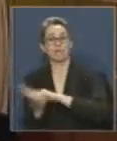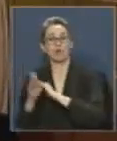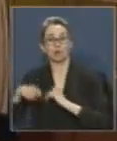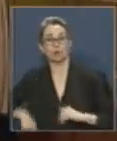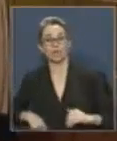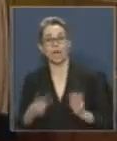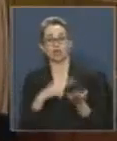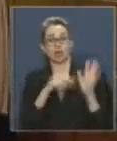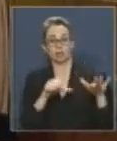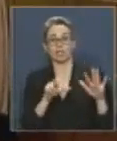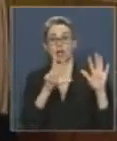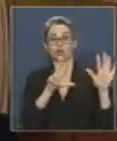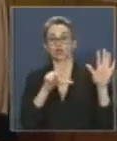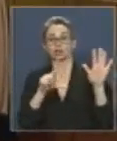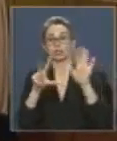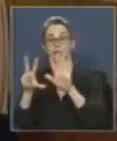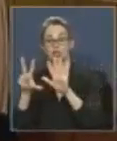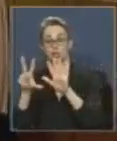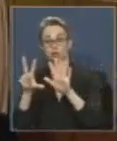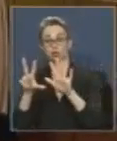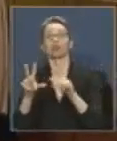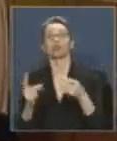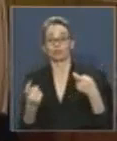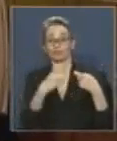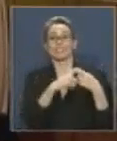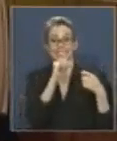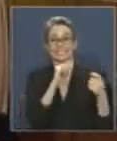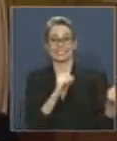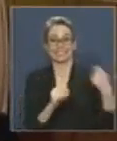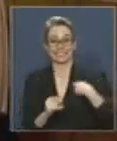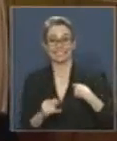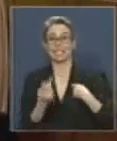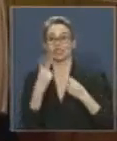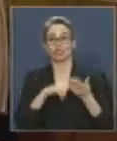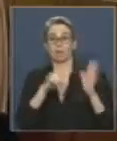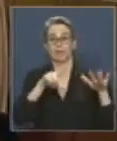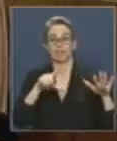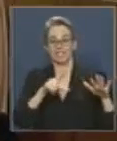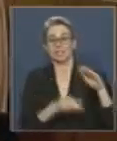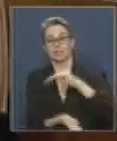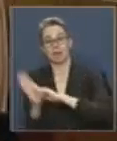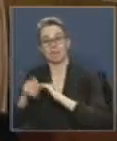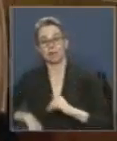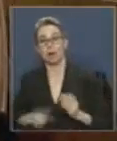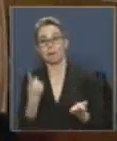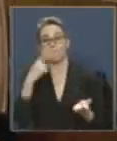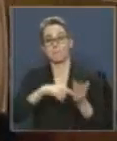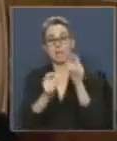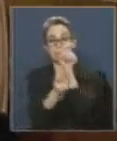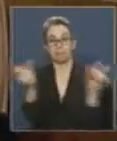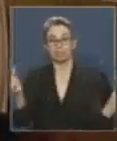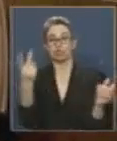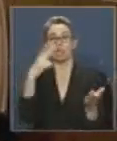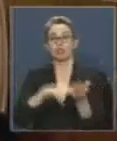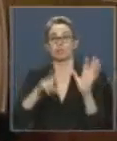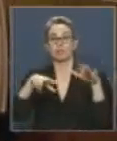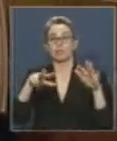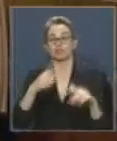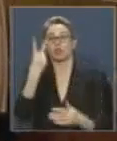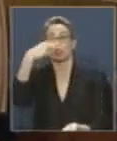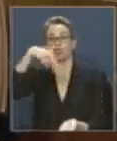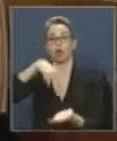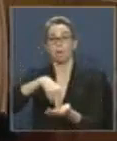2016, 878 que se acogieron a este beneficio el año 2017, 1.000 que se han acogido a este beneficio el año 2018,